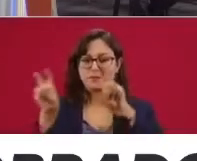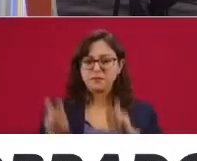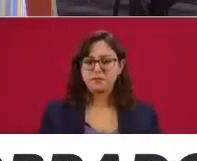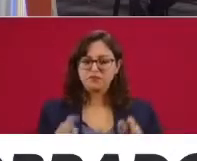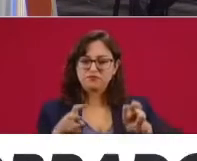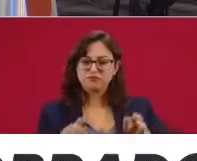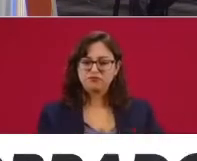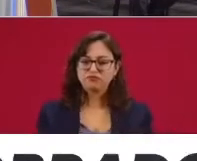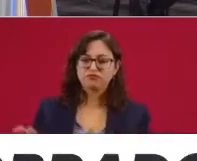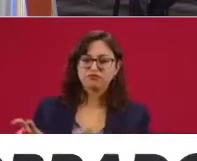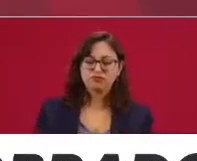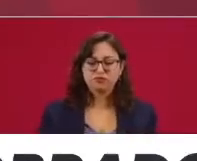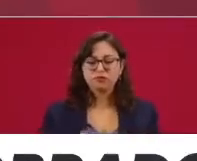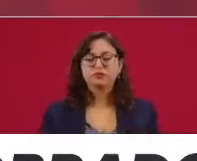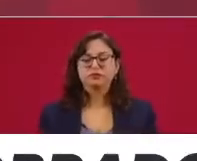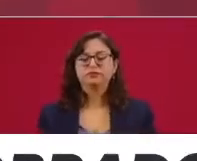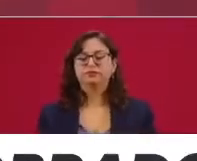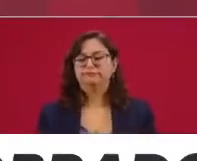Reforma,